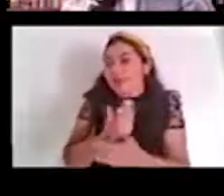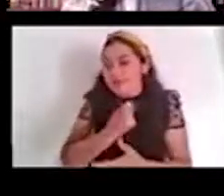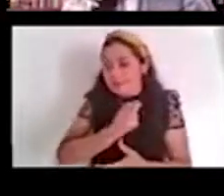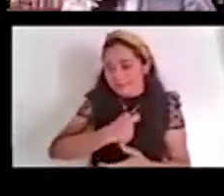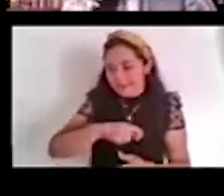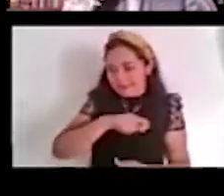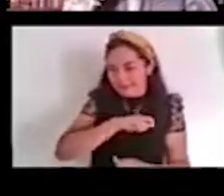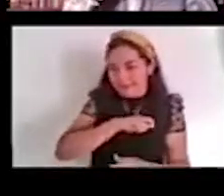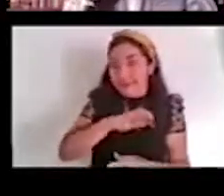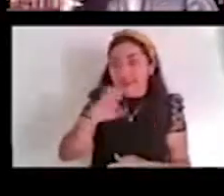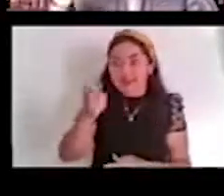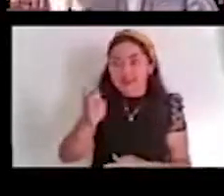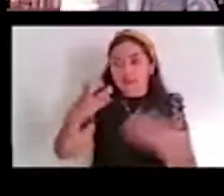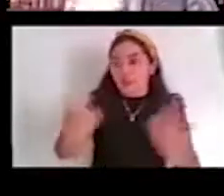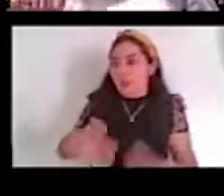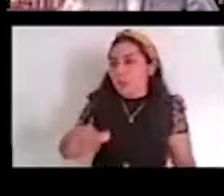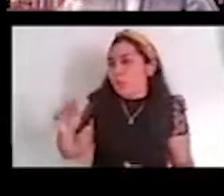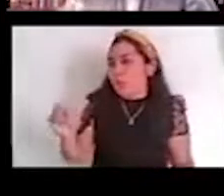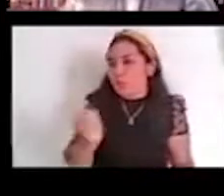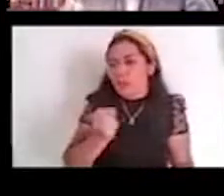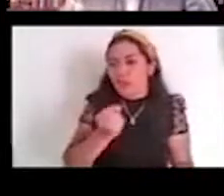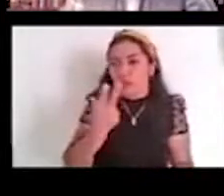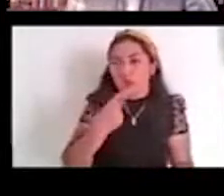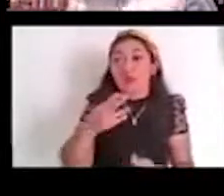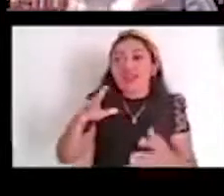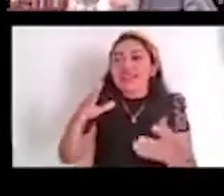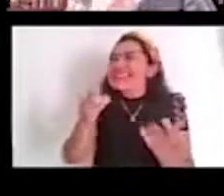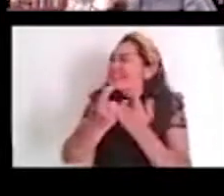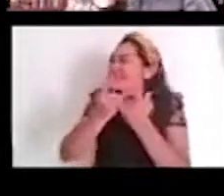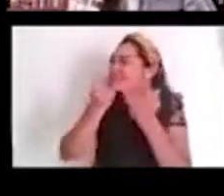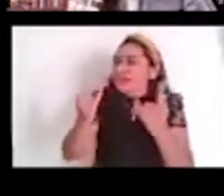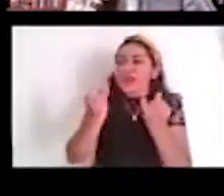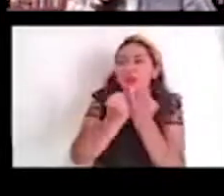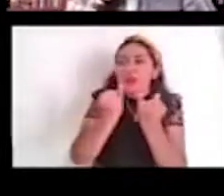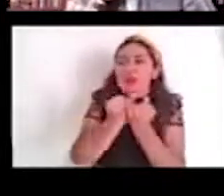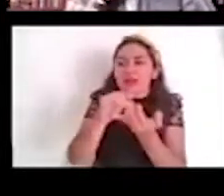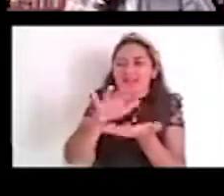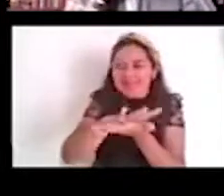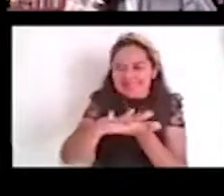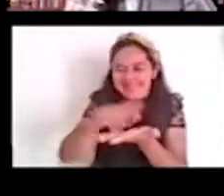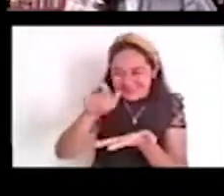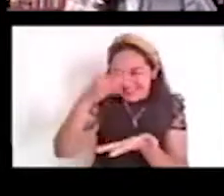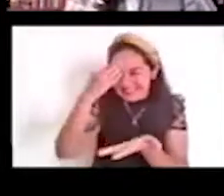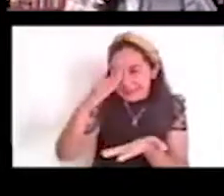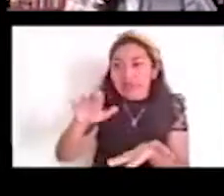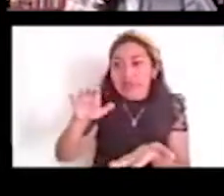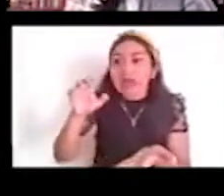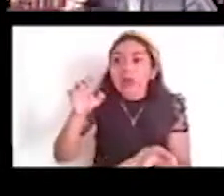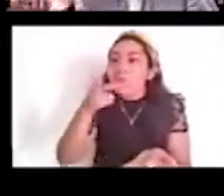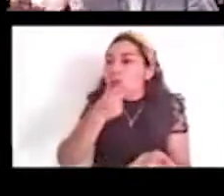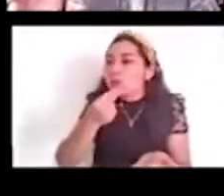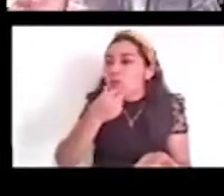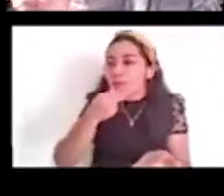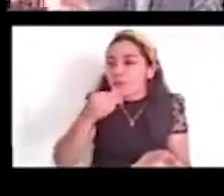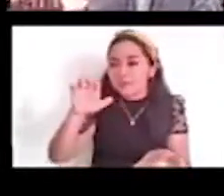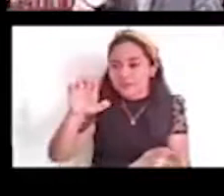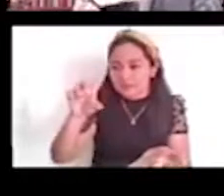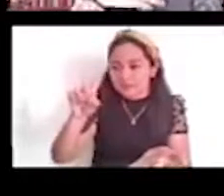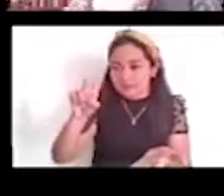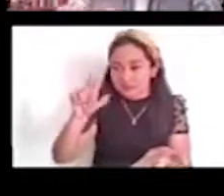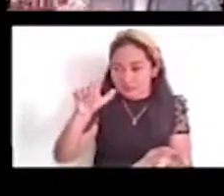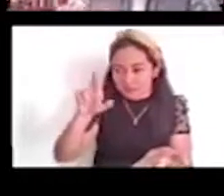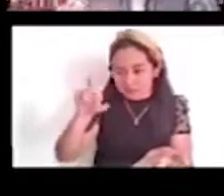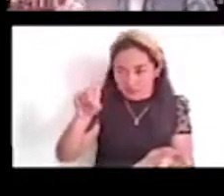y de privilegios historias como la de Iztlisóchitl, que mencionó ayer Eduardo, la de Alvarado Tezozómoc